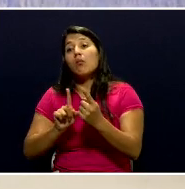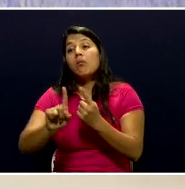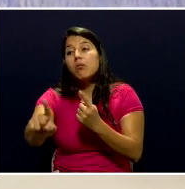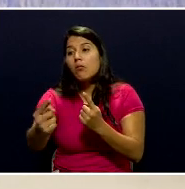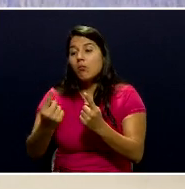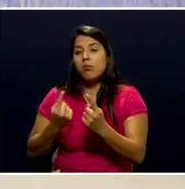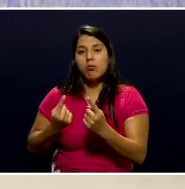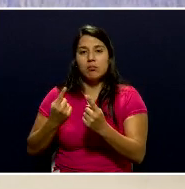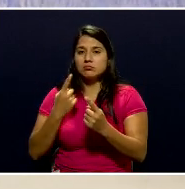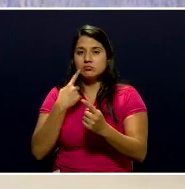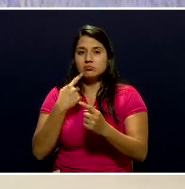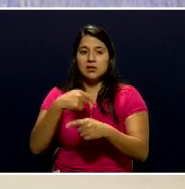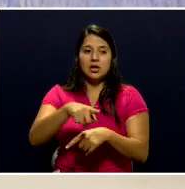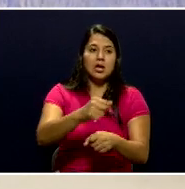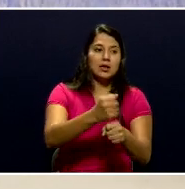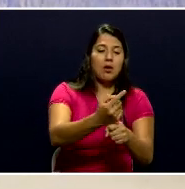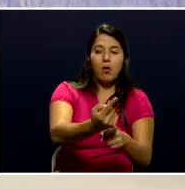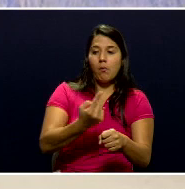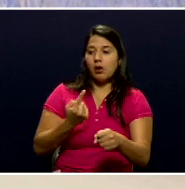al otro de la ciudad,